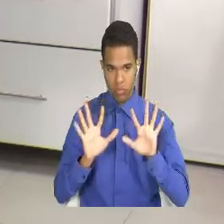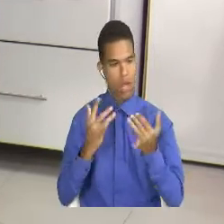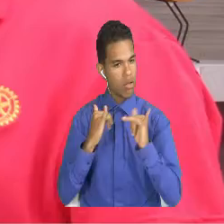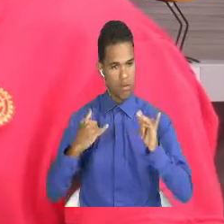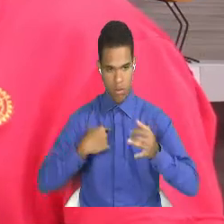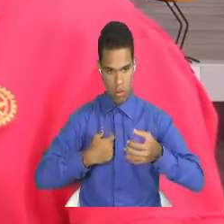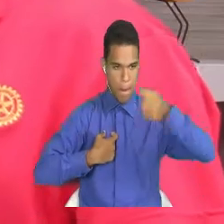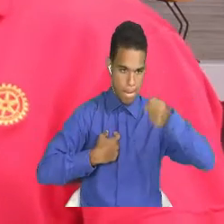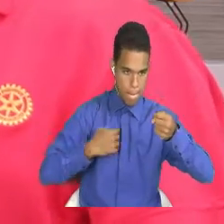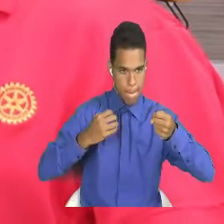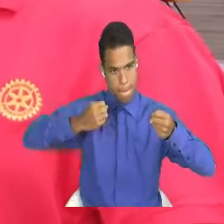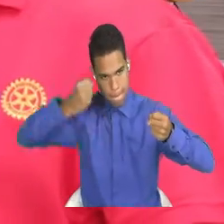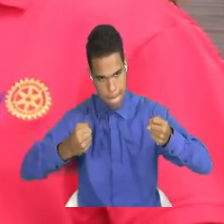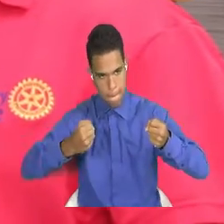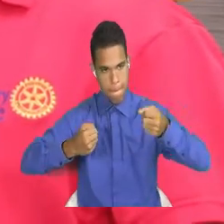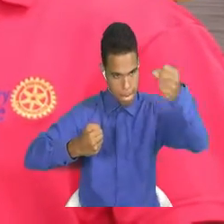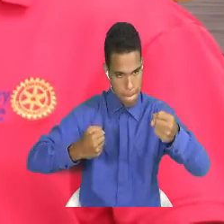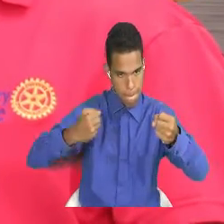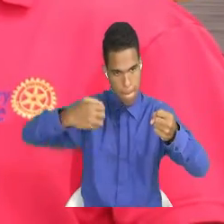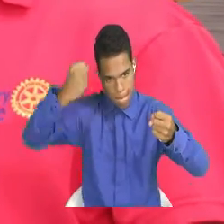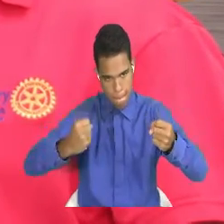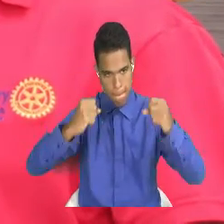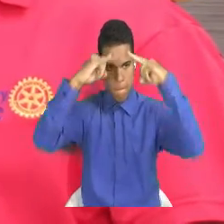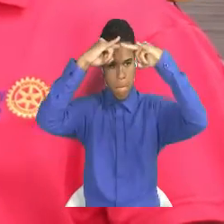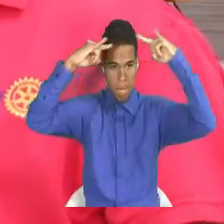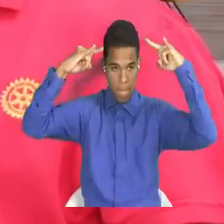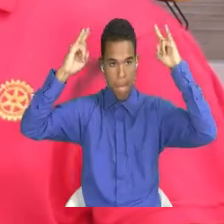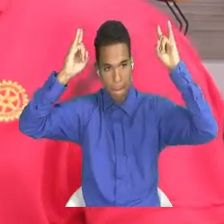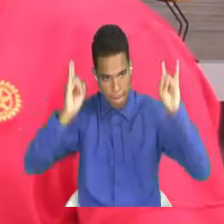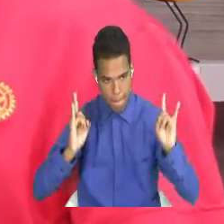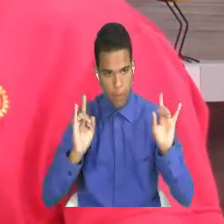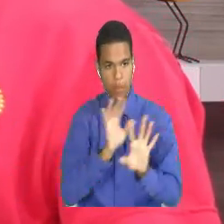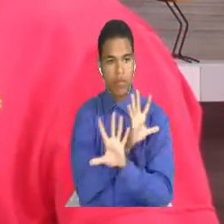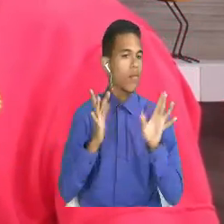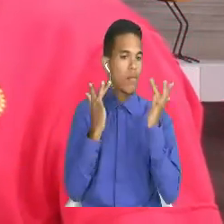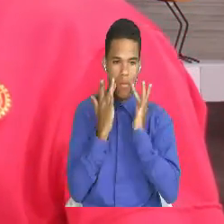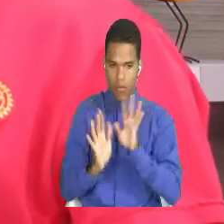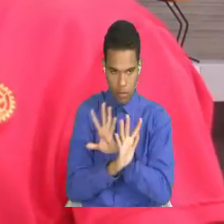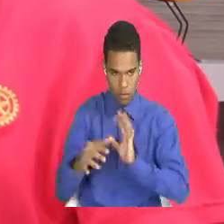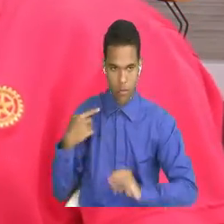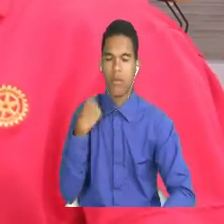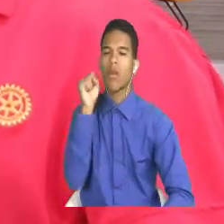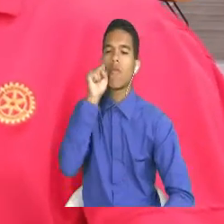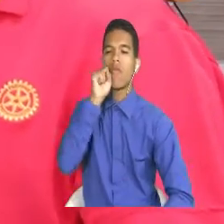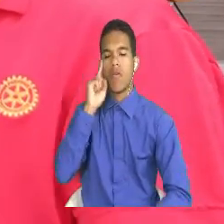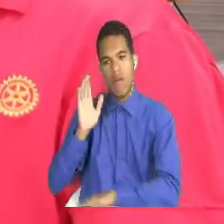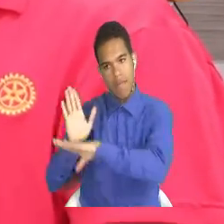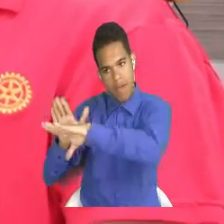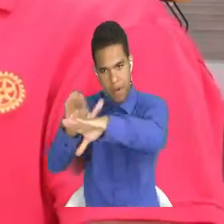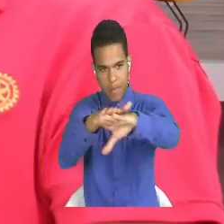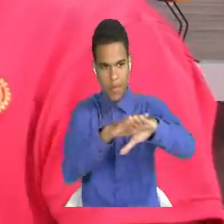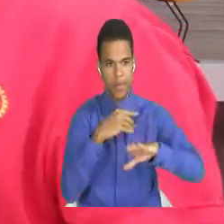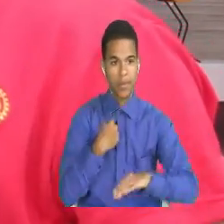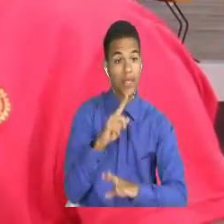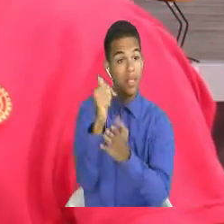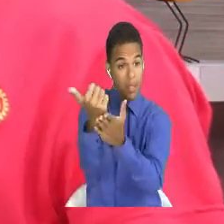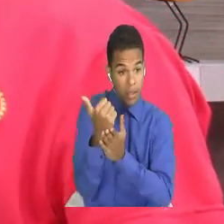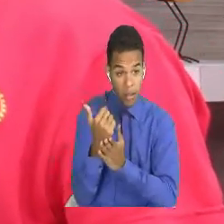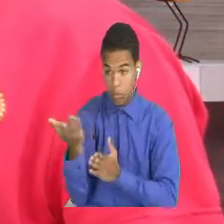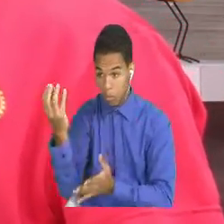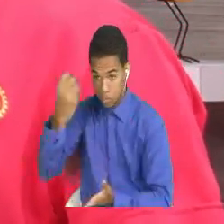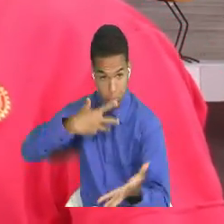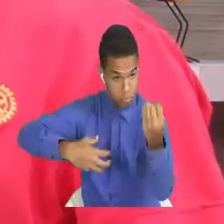con la Unión Sindical Obrera. Estamos invitando a la ciudadanía de Barranca Bermeja para que se acerque con sus ayudas. Tenemos unos listados